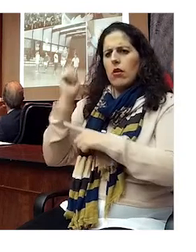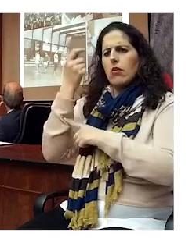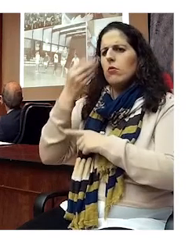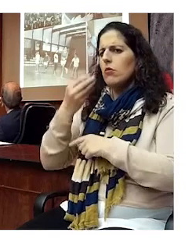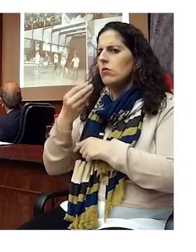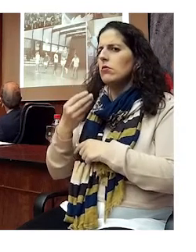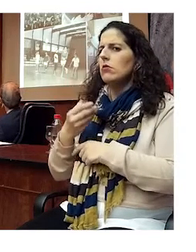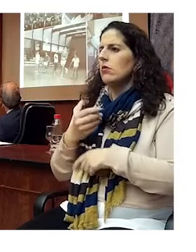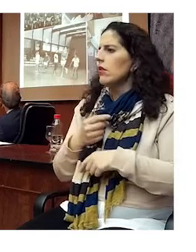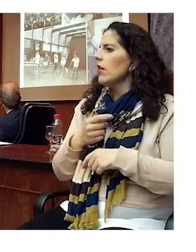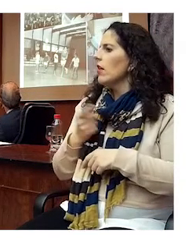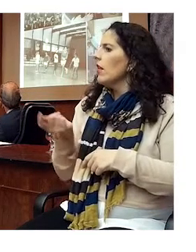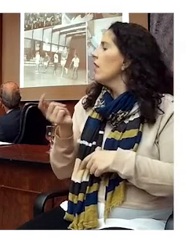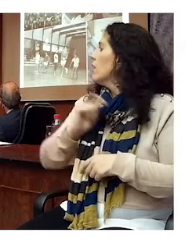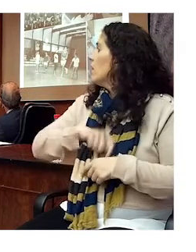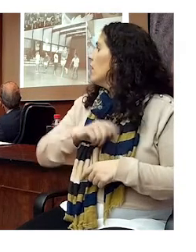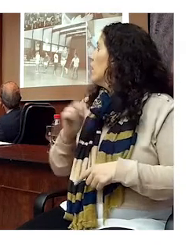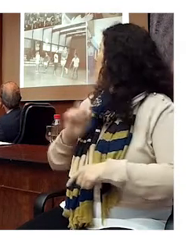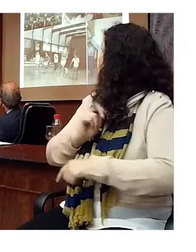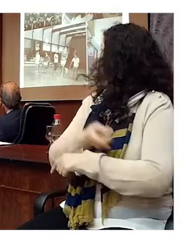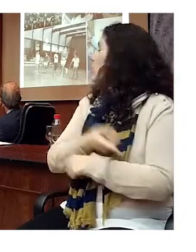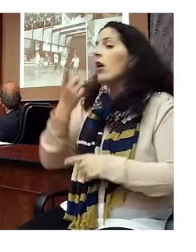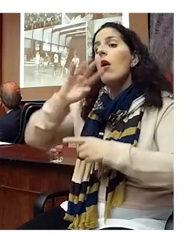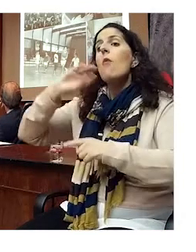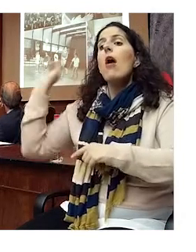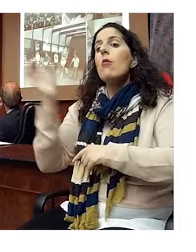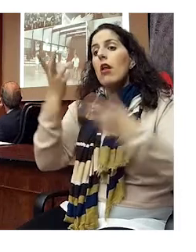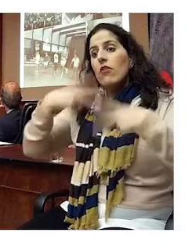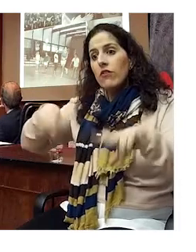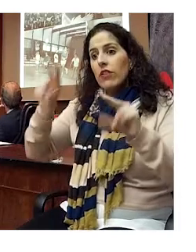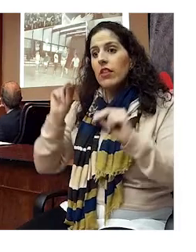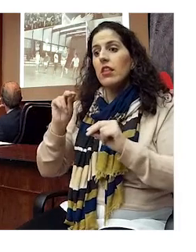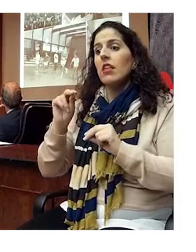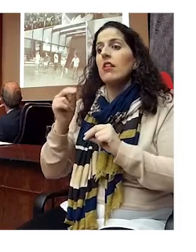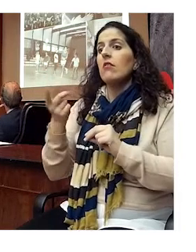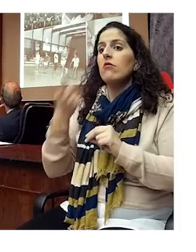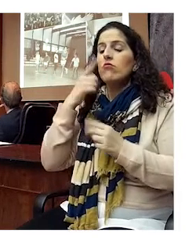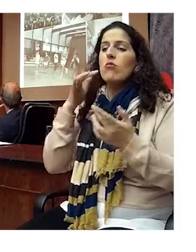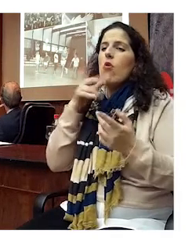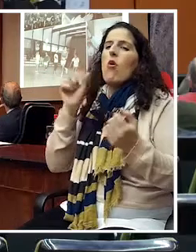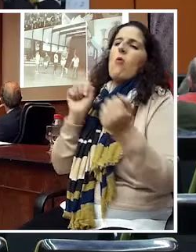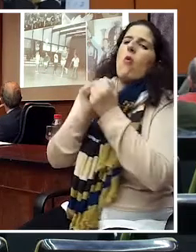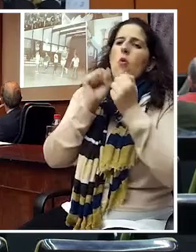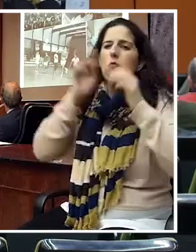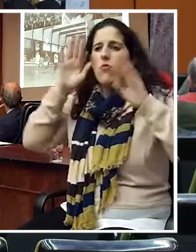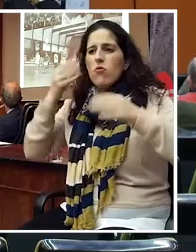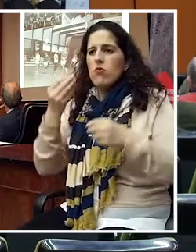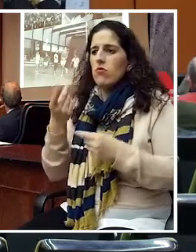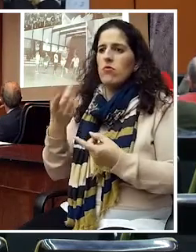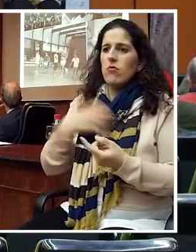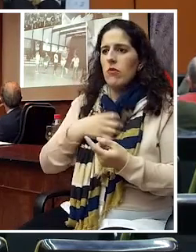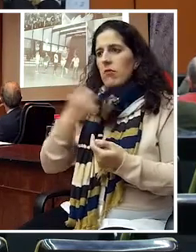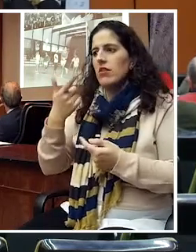deporte durante muchos años. Pero cuando abandonó el balonmano, pues porque era un deporte de mucho contacto físico y empezaba a